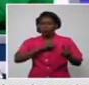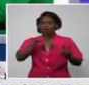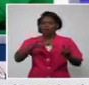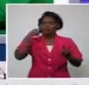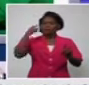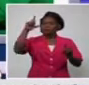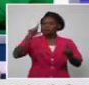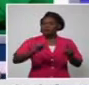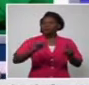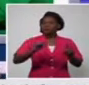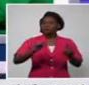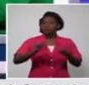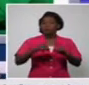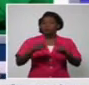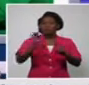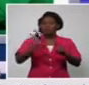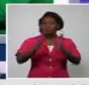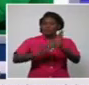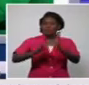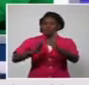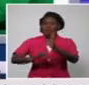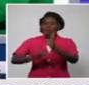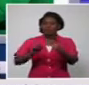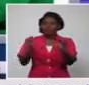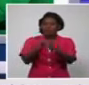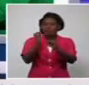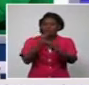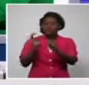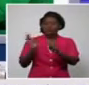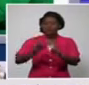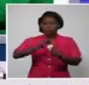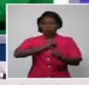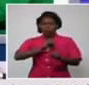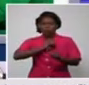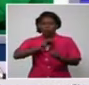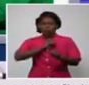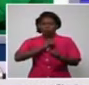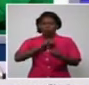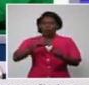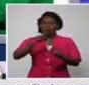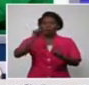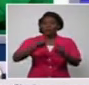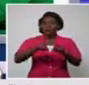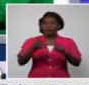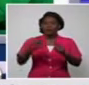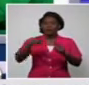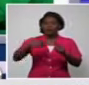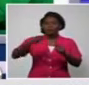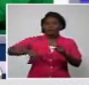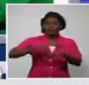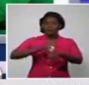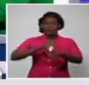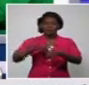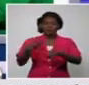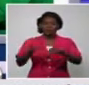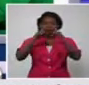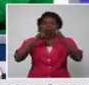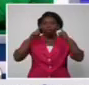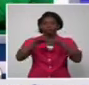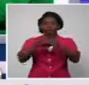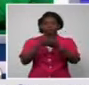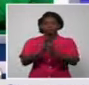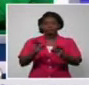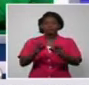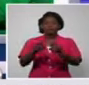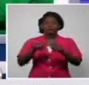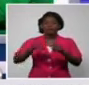del frío que tenemos nosotros y se ha visto una disminución. Lo que pasa es que en la COVID hay dos factores